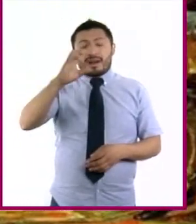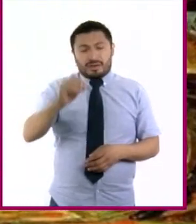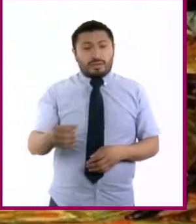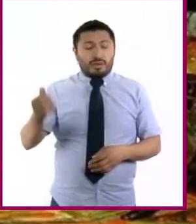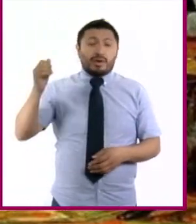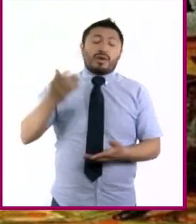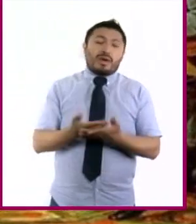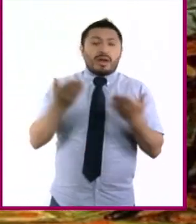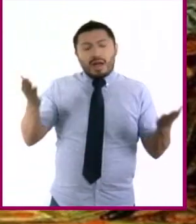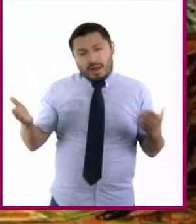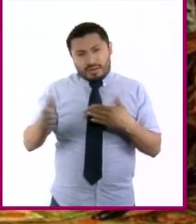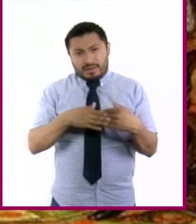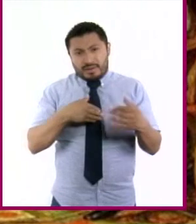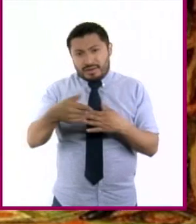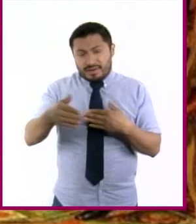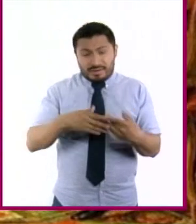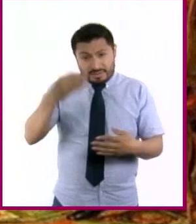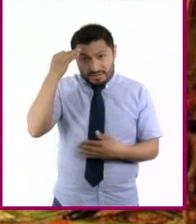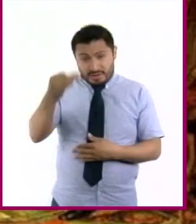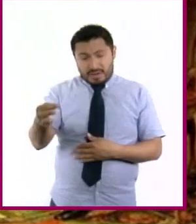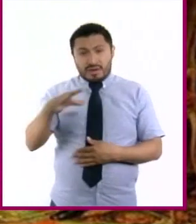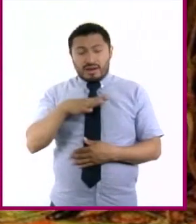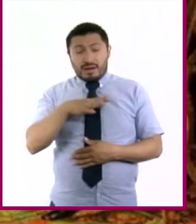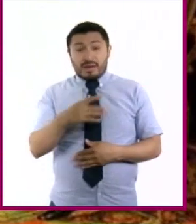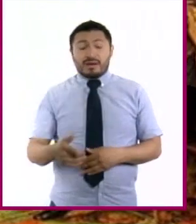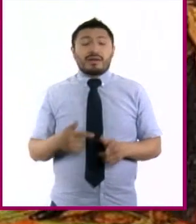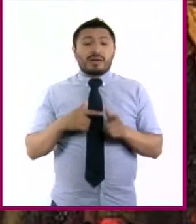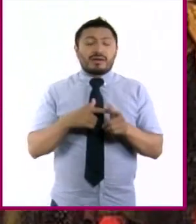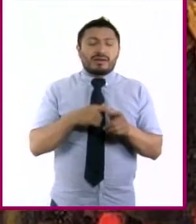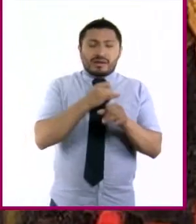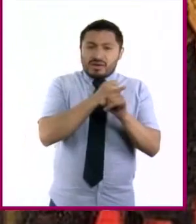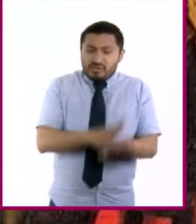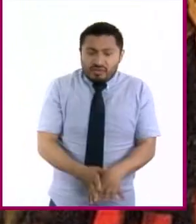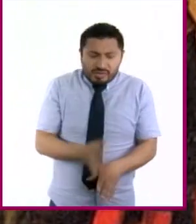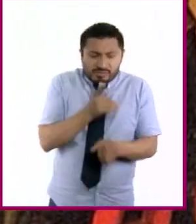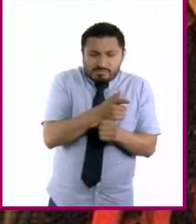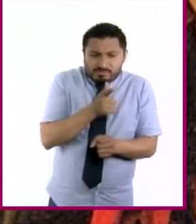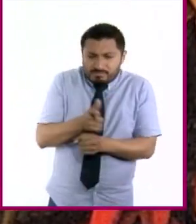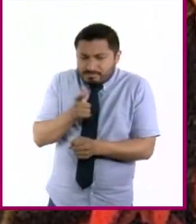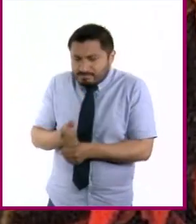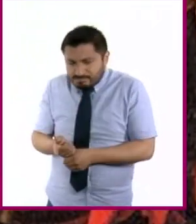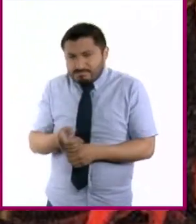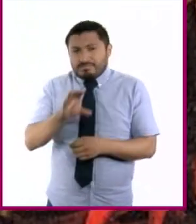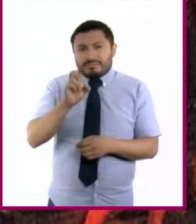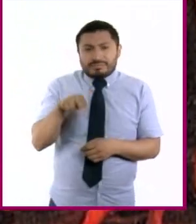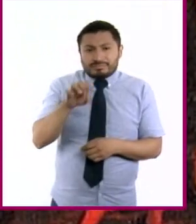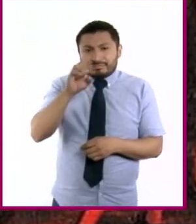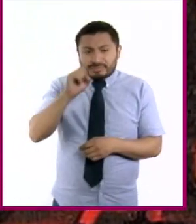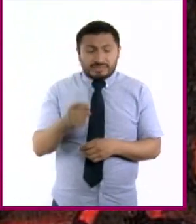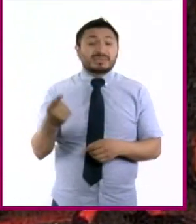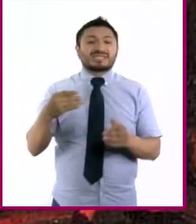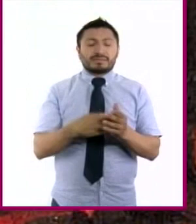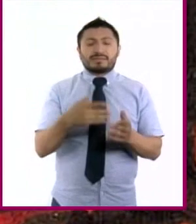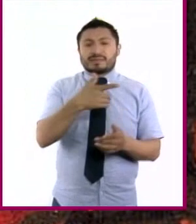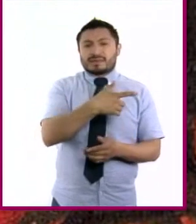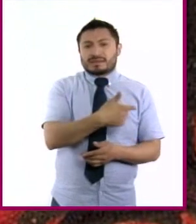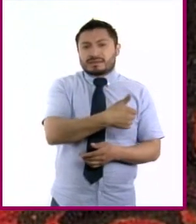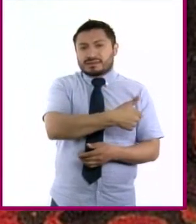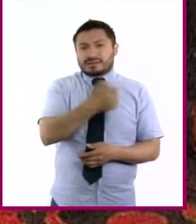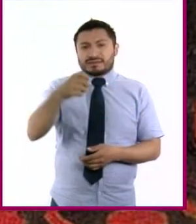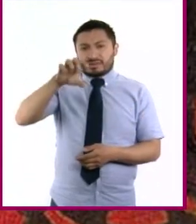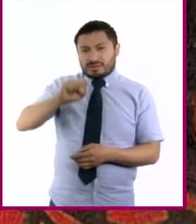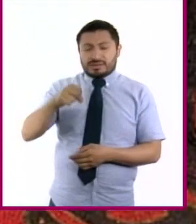Edad Moderna. Aquí se siguió obteniendo información a través de censos. En 1662,